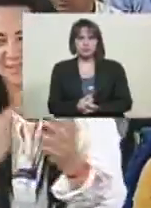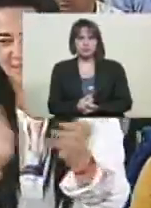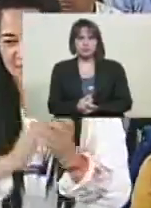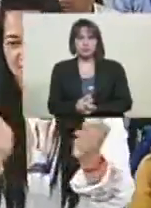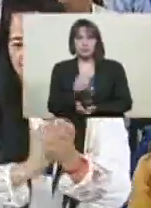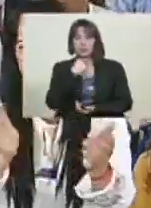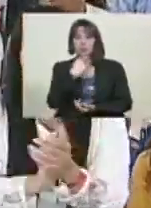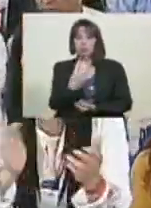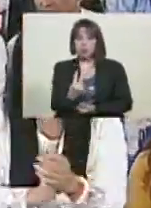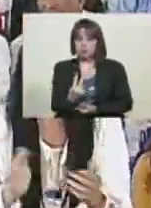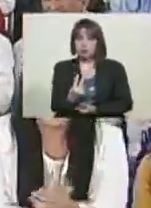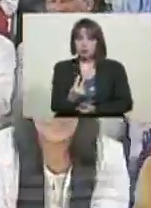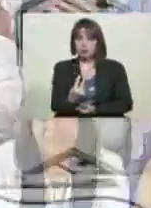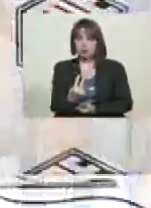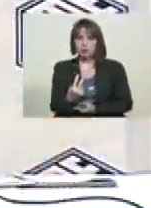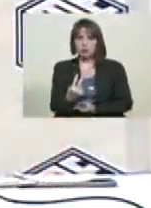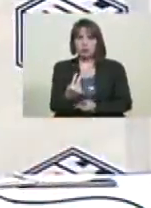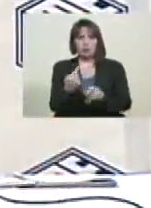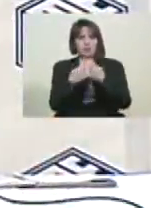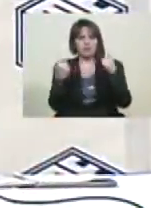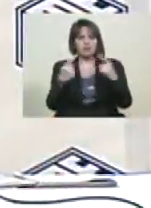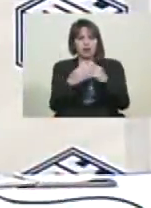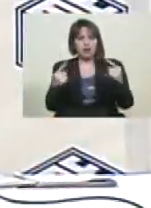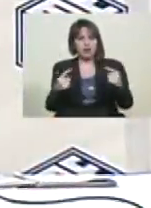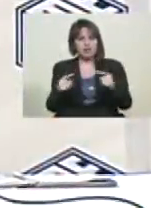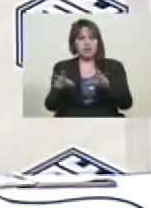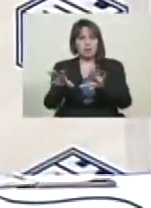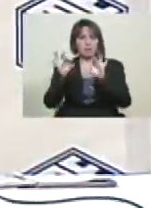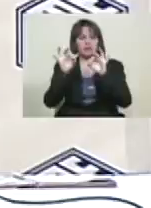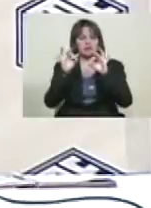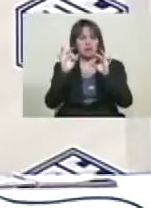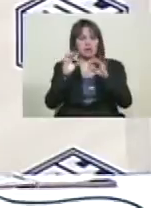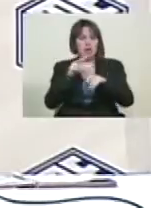voceros y voceras residentes de diferentes especialidades,